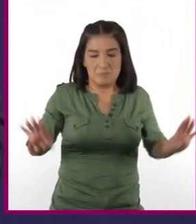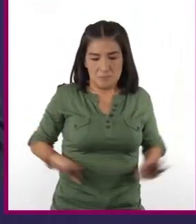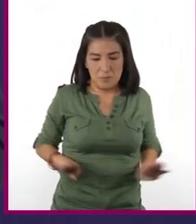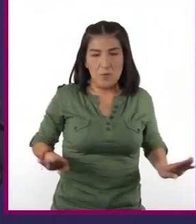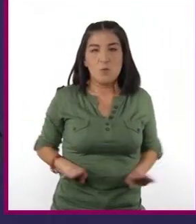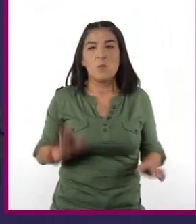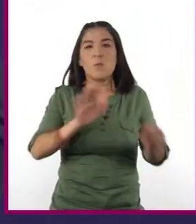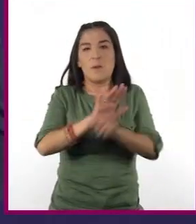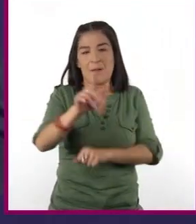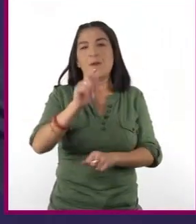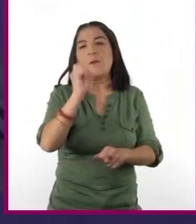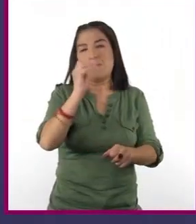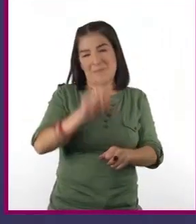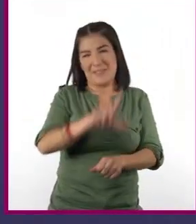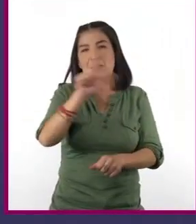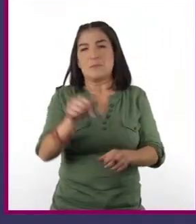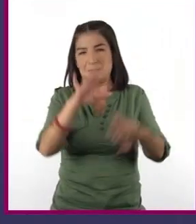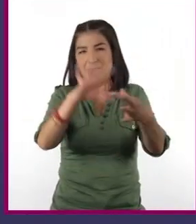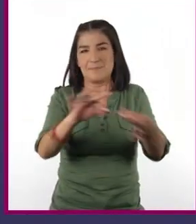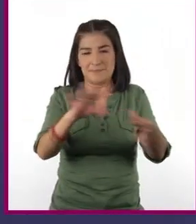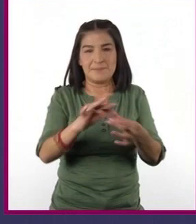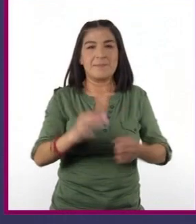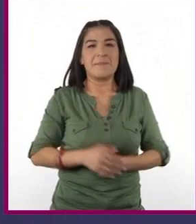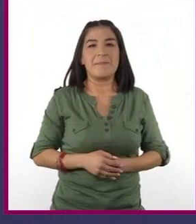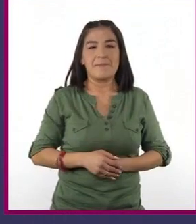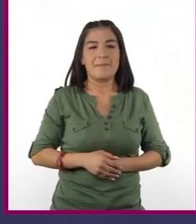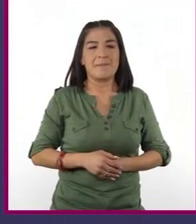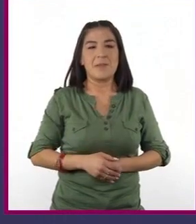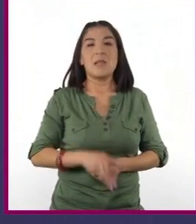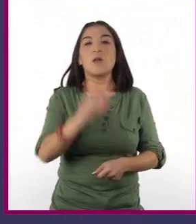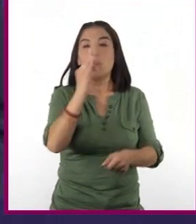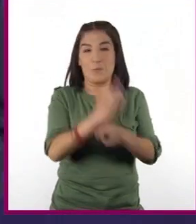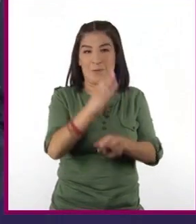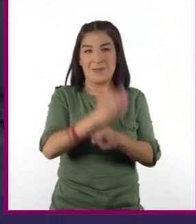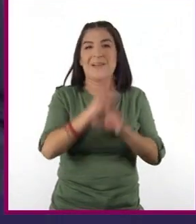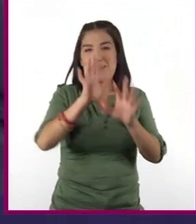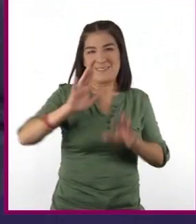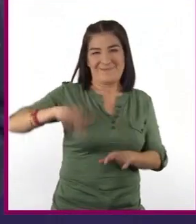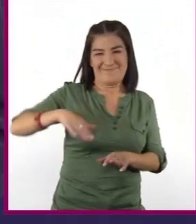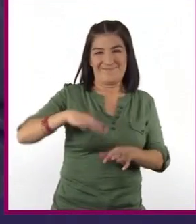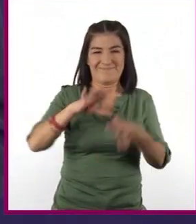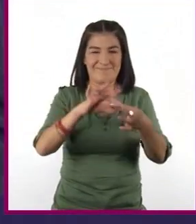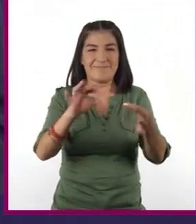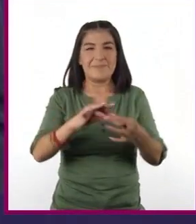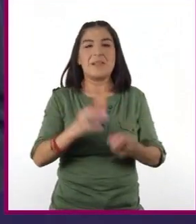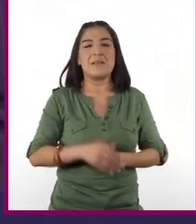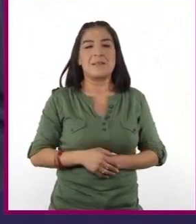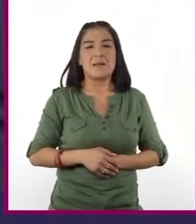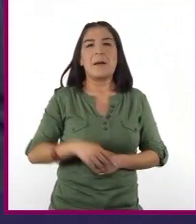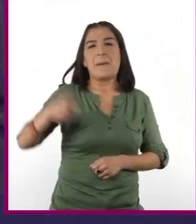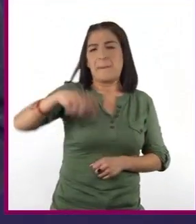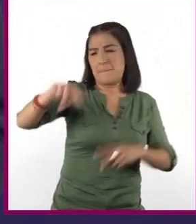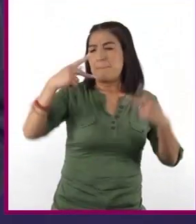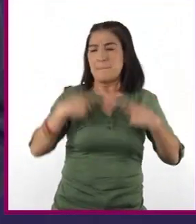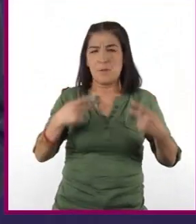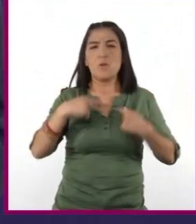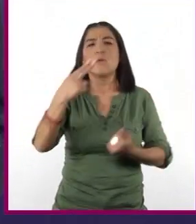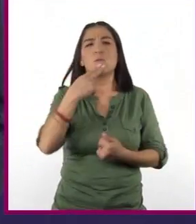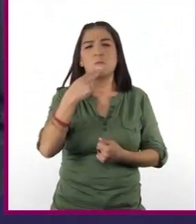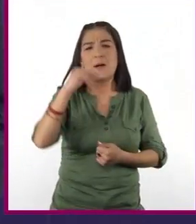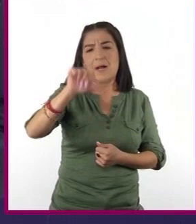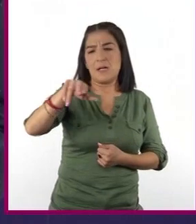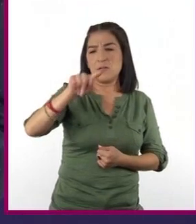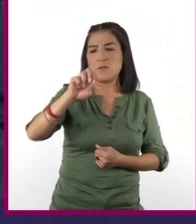que más adelante explicaré. Como les acabo de mencionar, muchas personas hacen uso de las antologías como